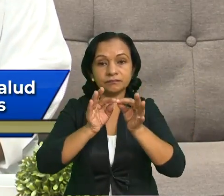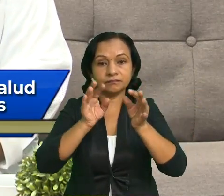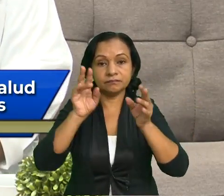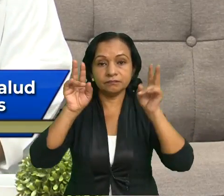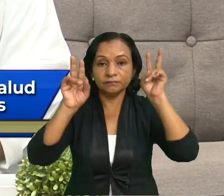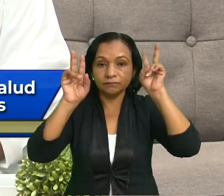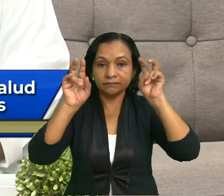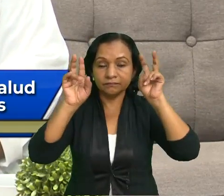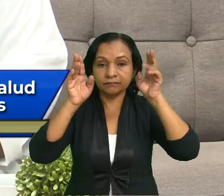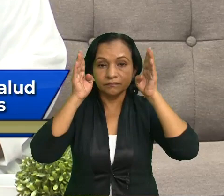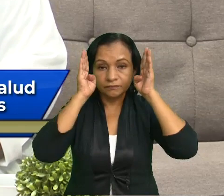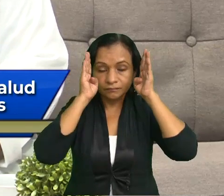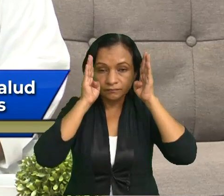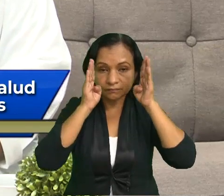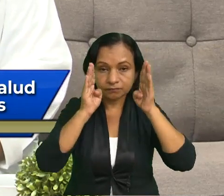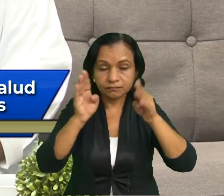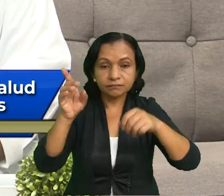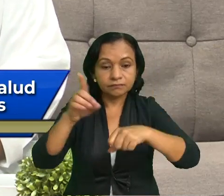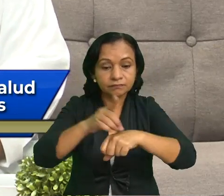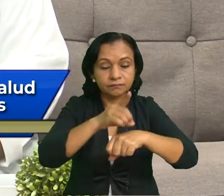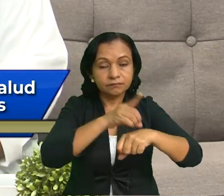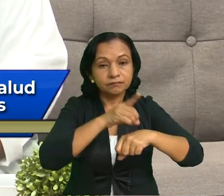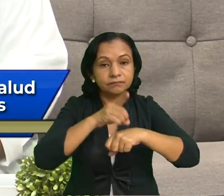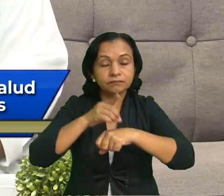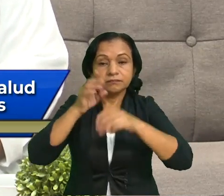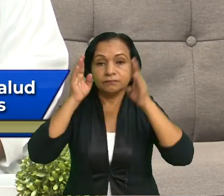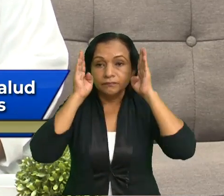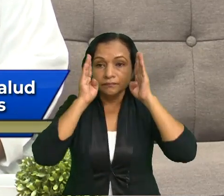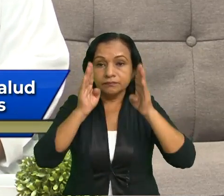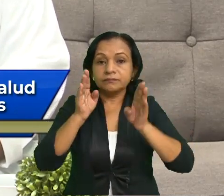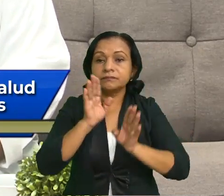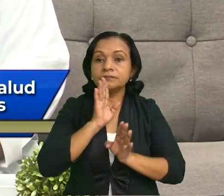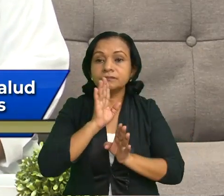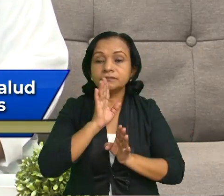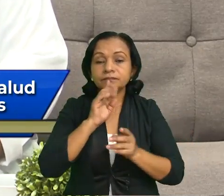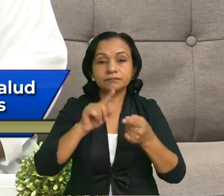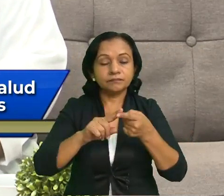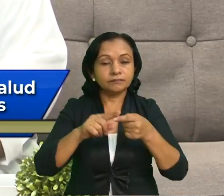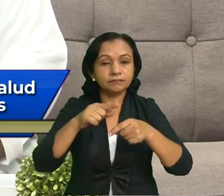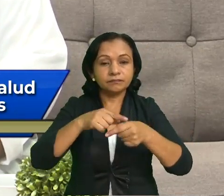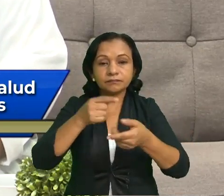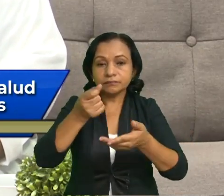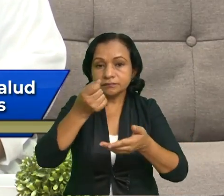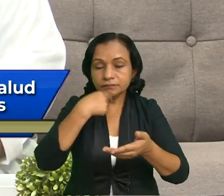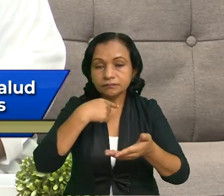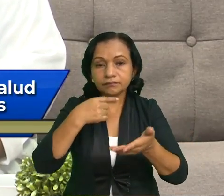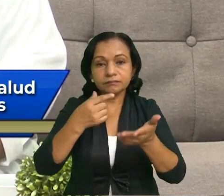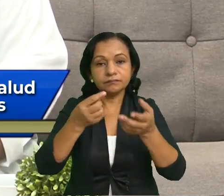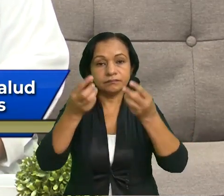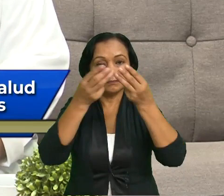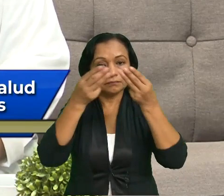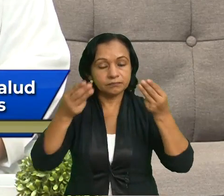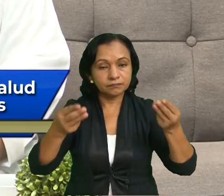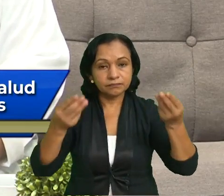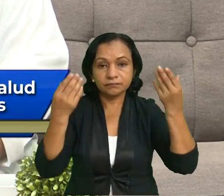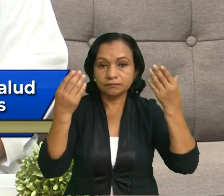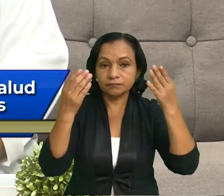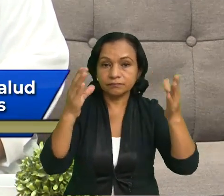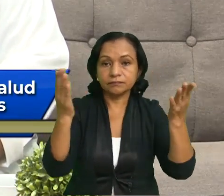de equipamiento médico y no médico para poder garantizar la atención ahí nos referimos a medicamento material de reposición periódica